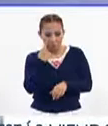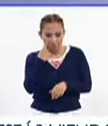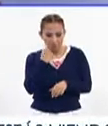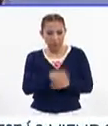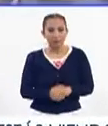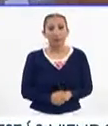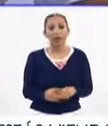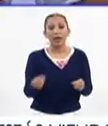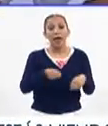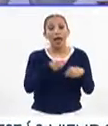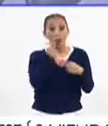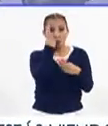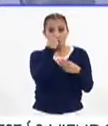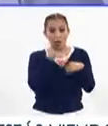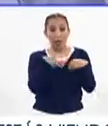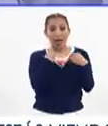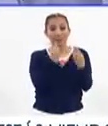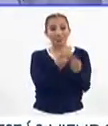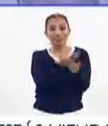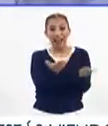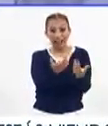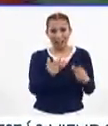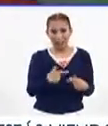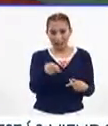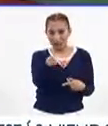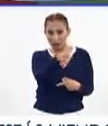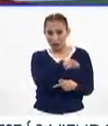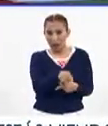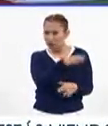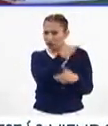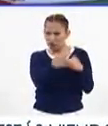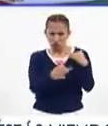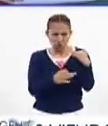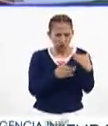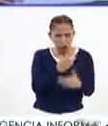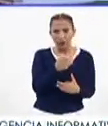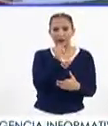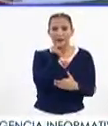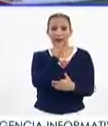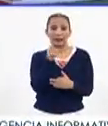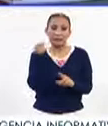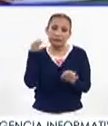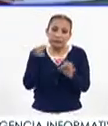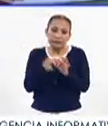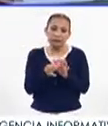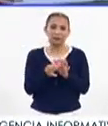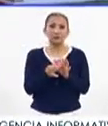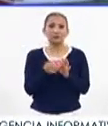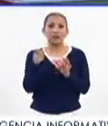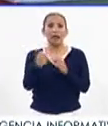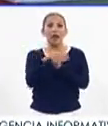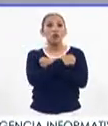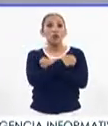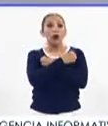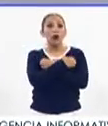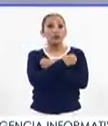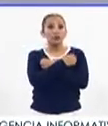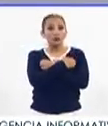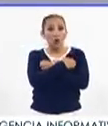Bueno, brindar a las personas todas, porque también habría que precisar que la